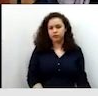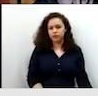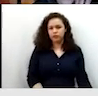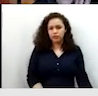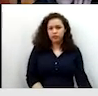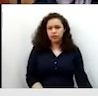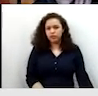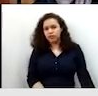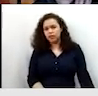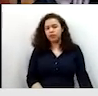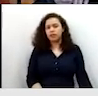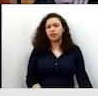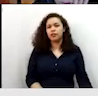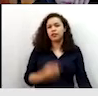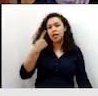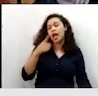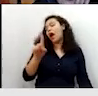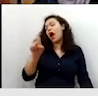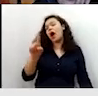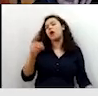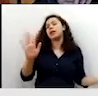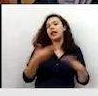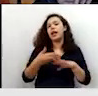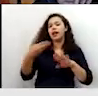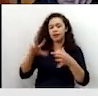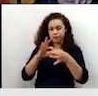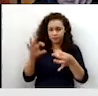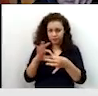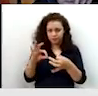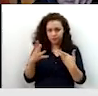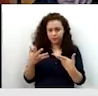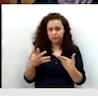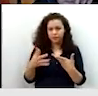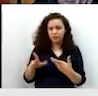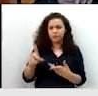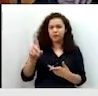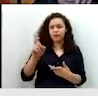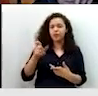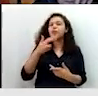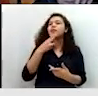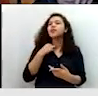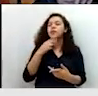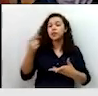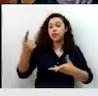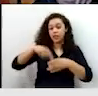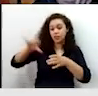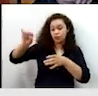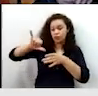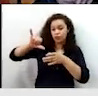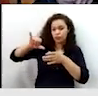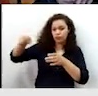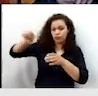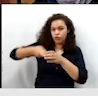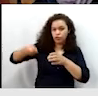Pues aquí en este caso lo del agua, pues lo que ya les había comentado, evitar las bebidas azucaradas, que eso es pues algo que